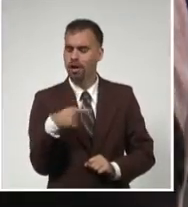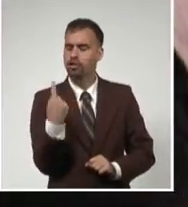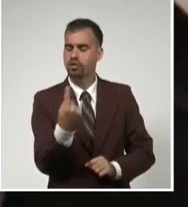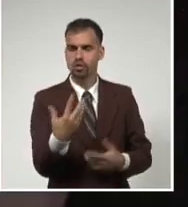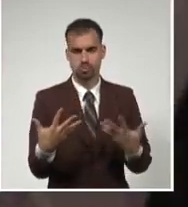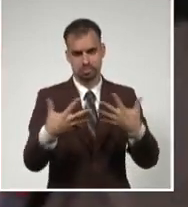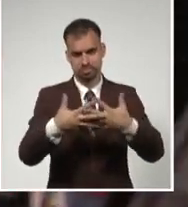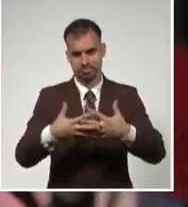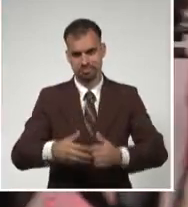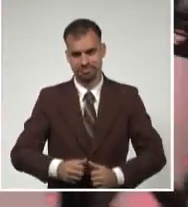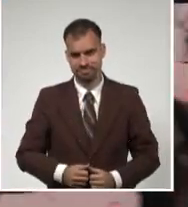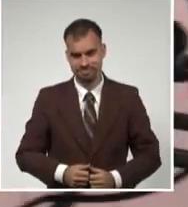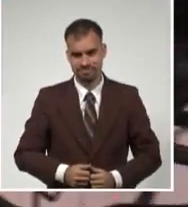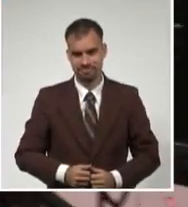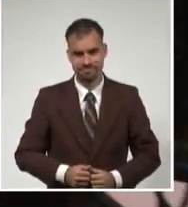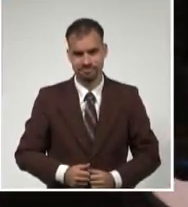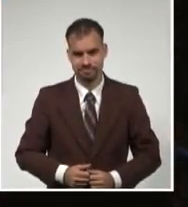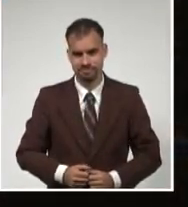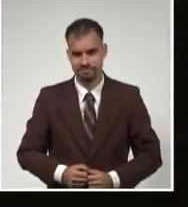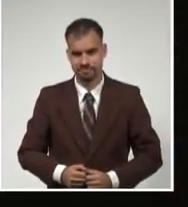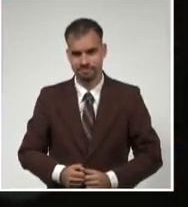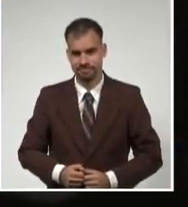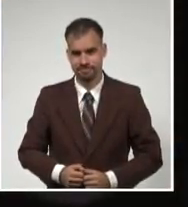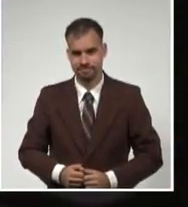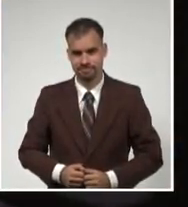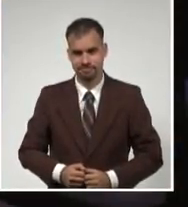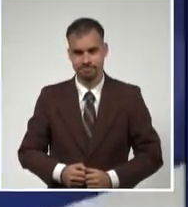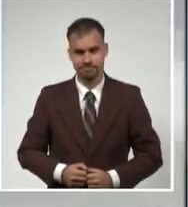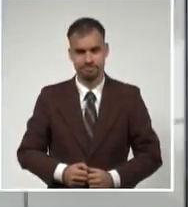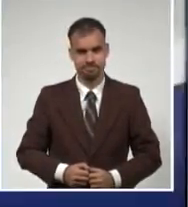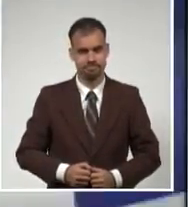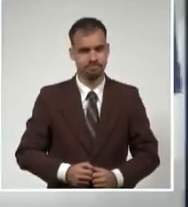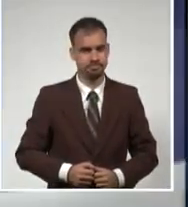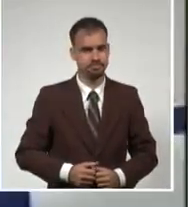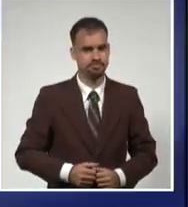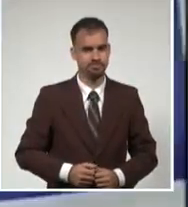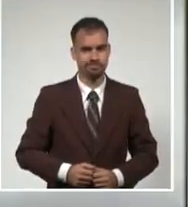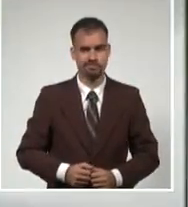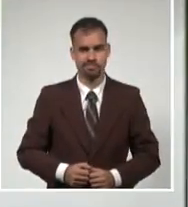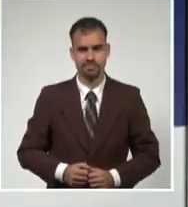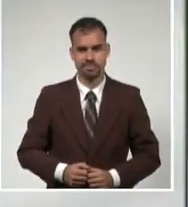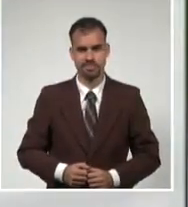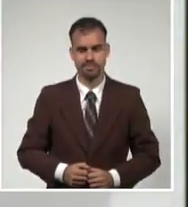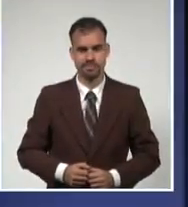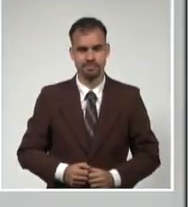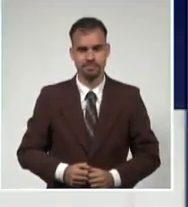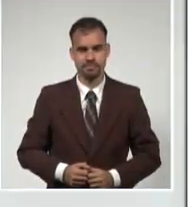mismos. Desde Artemisa, Reinier del Pino, Sistema Informativo de la Televisión Cubana.